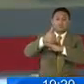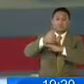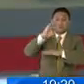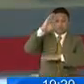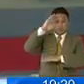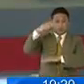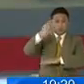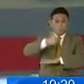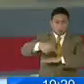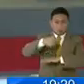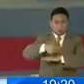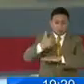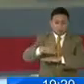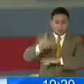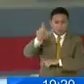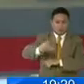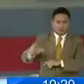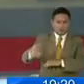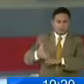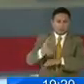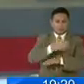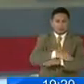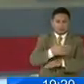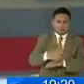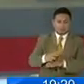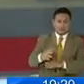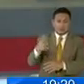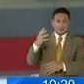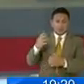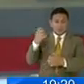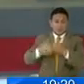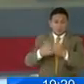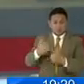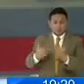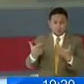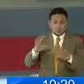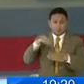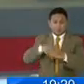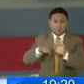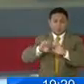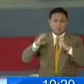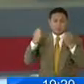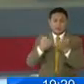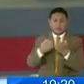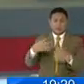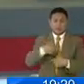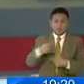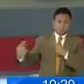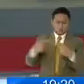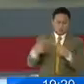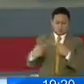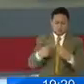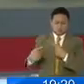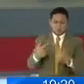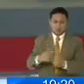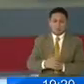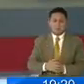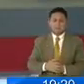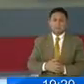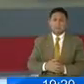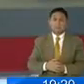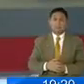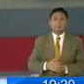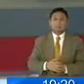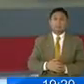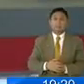tienen identificadas a varias personas que habrían propiciado la riña registrada en la barra sur oscura durante el partido entre Barcelona y Macará en el